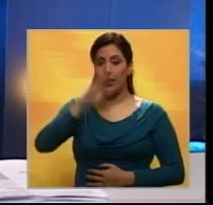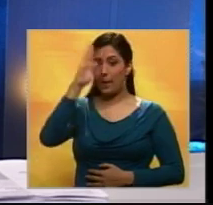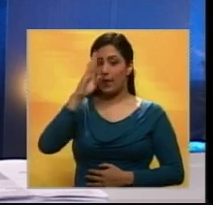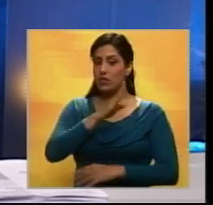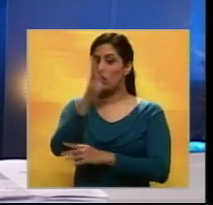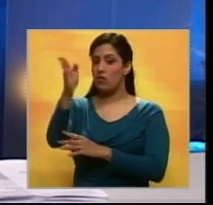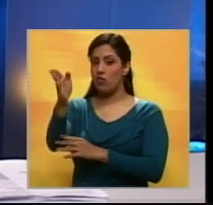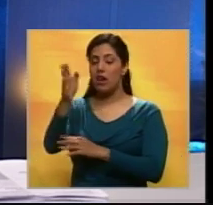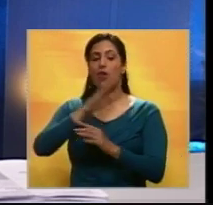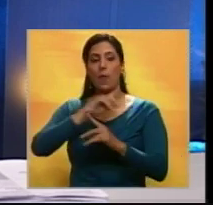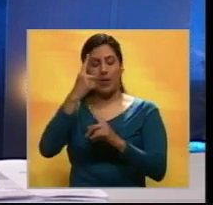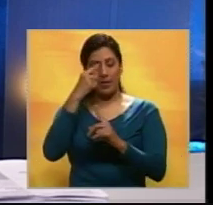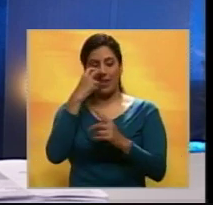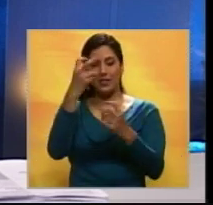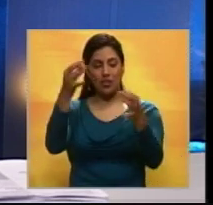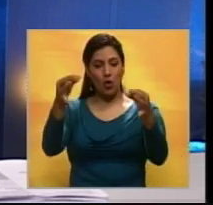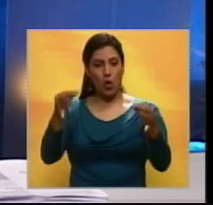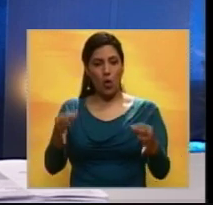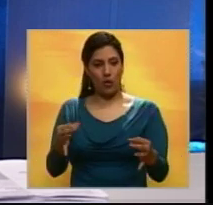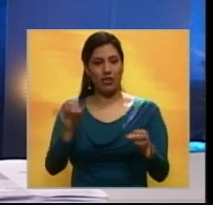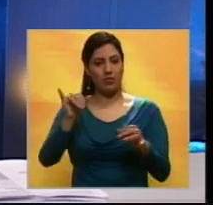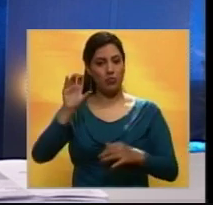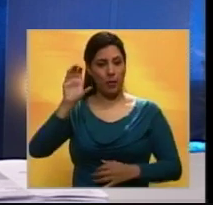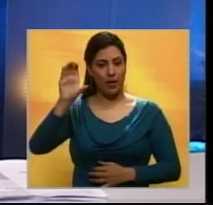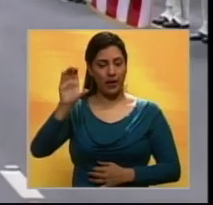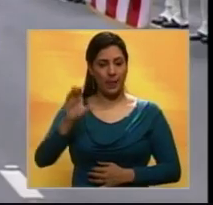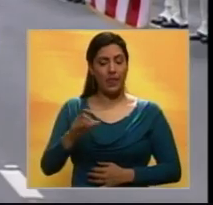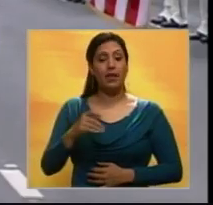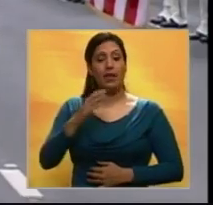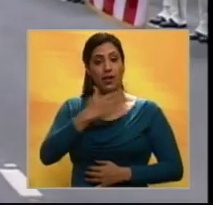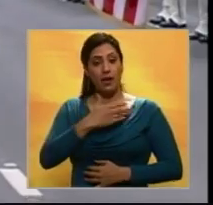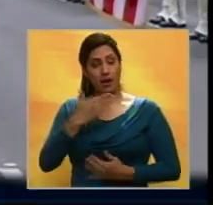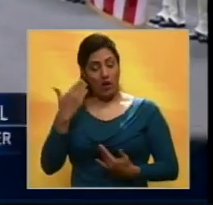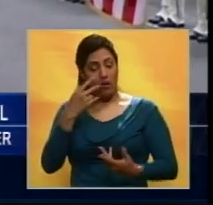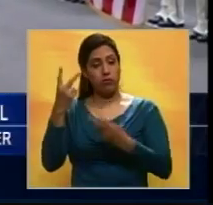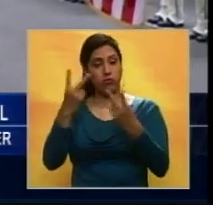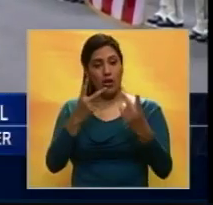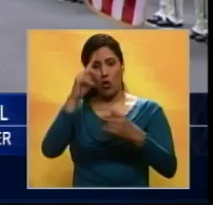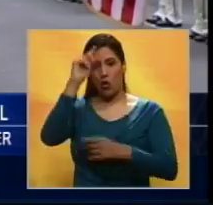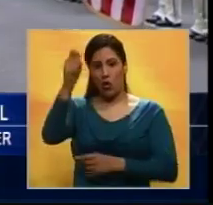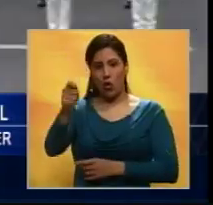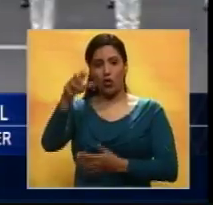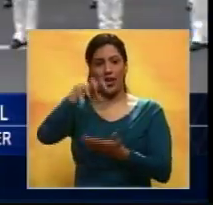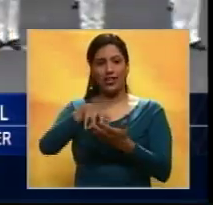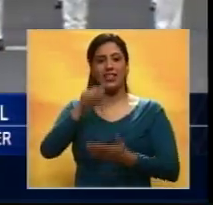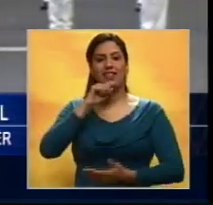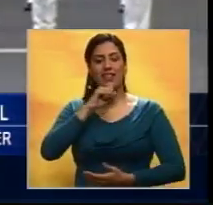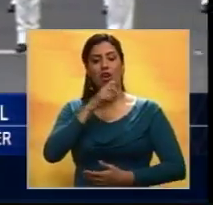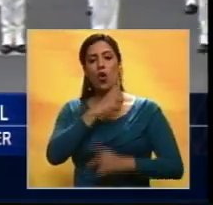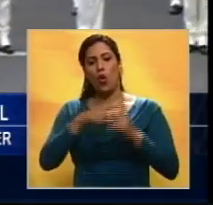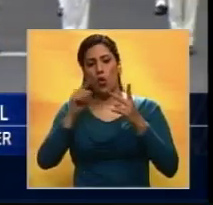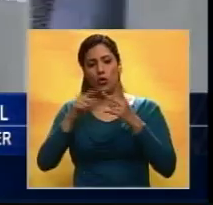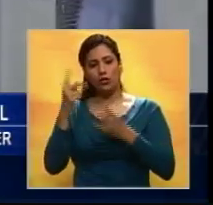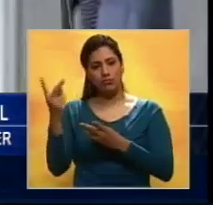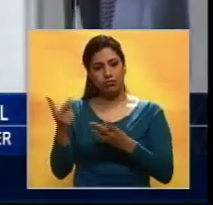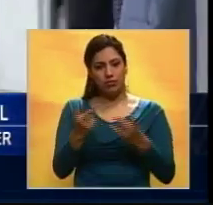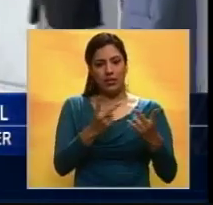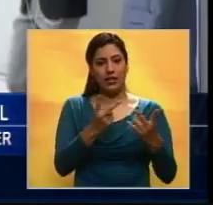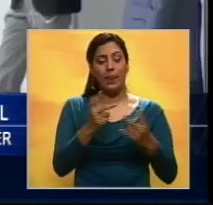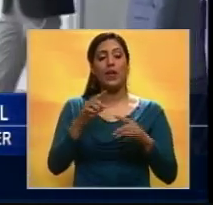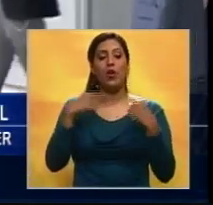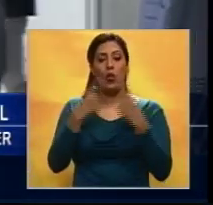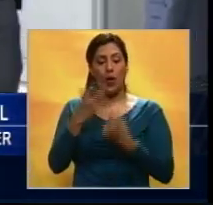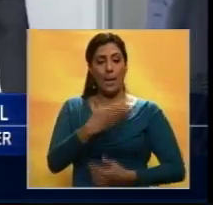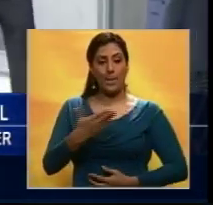Brasil en el marco de su primera visita oficial a ese país. El mandatario fue recibido con honores de Estado por el mandatario Michel Temer en el